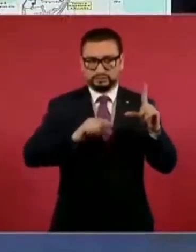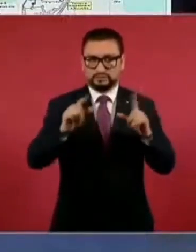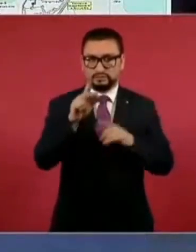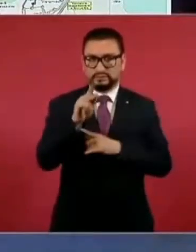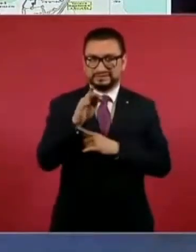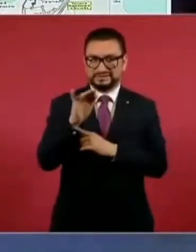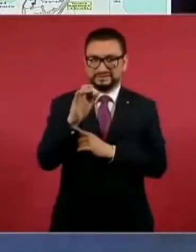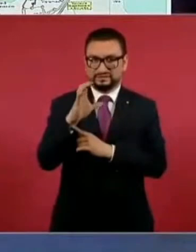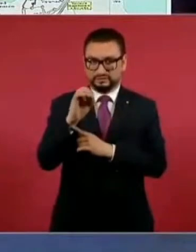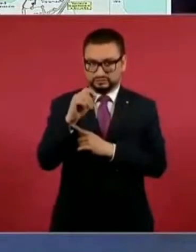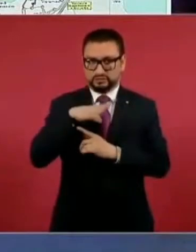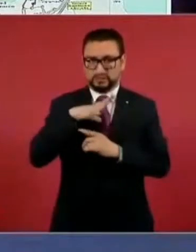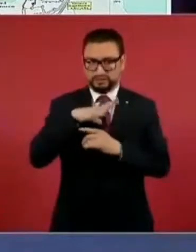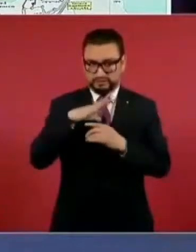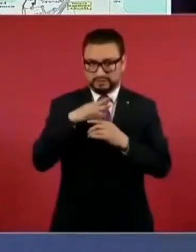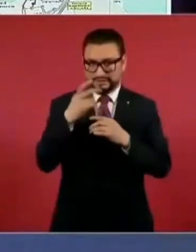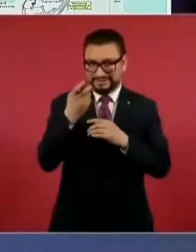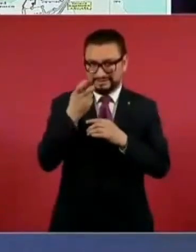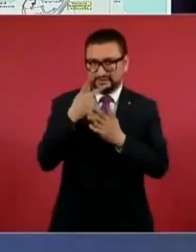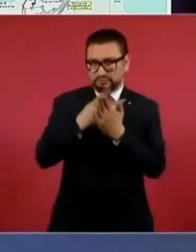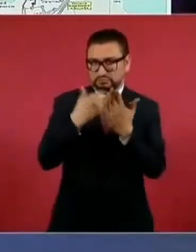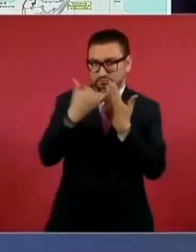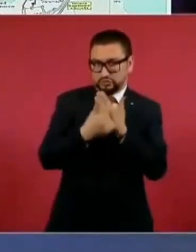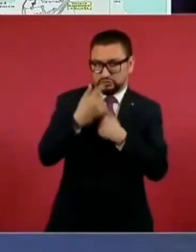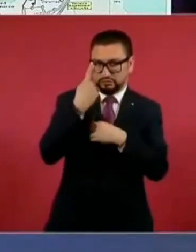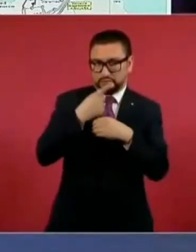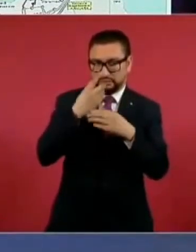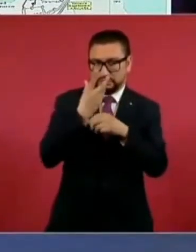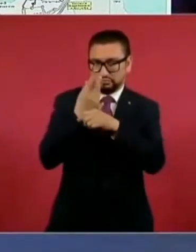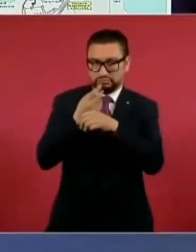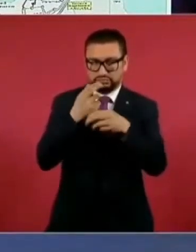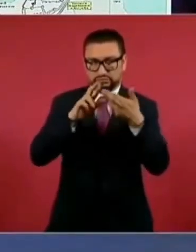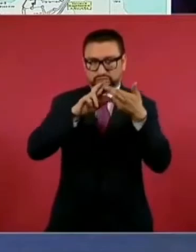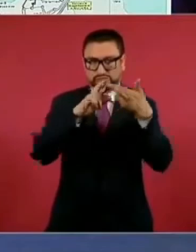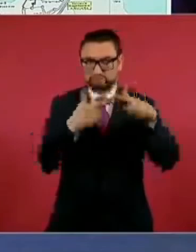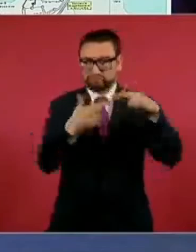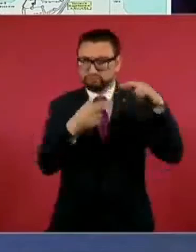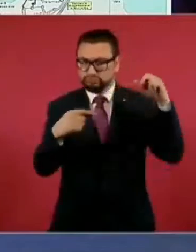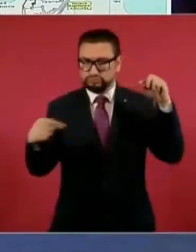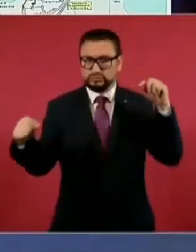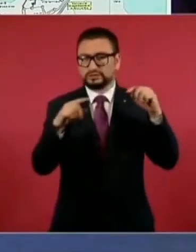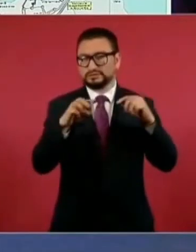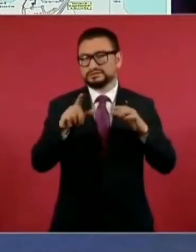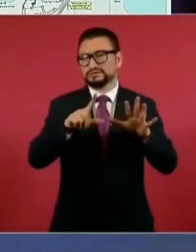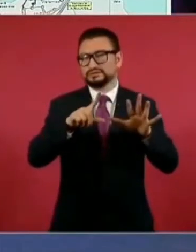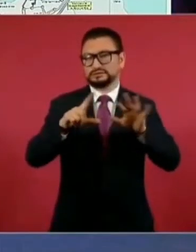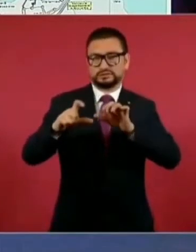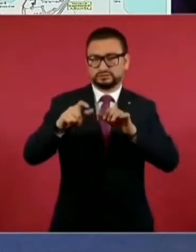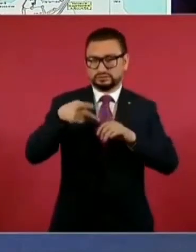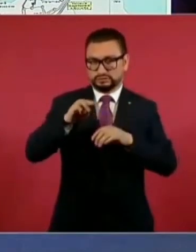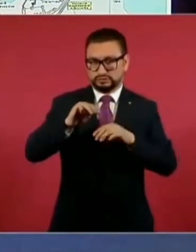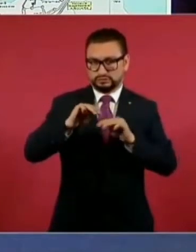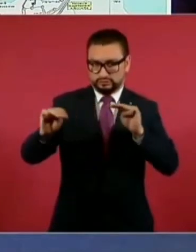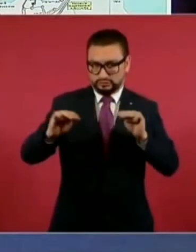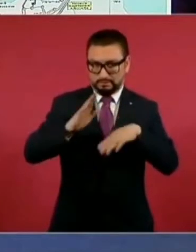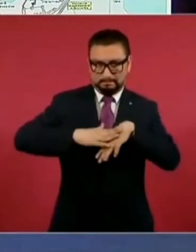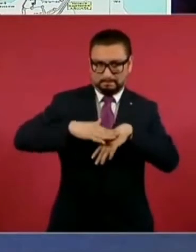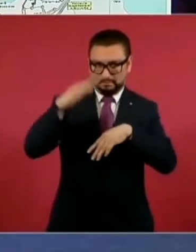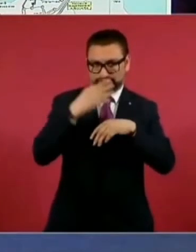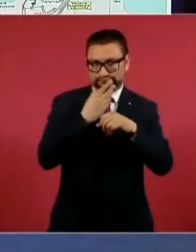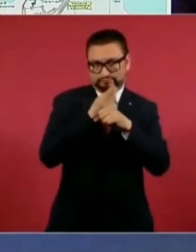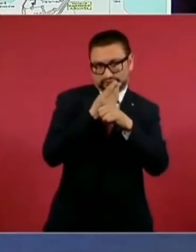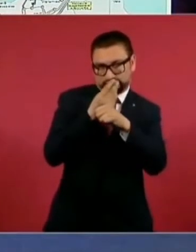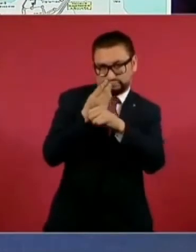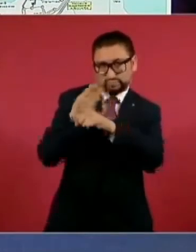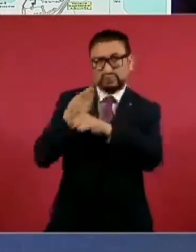Pacífico. Es una línea de más de 700 kilómetros que se está armando ahí